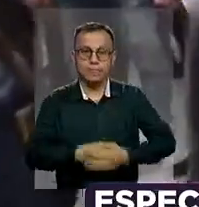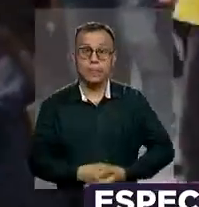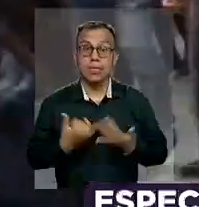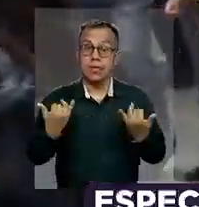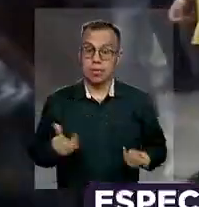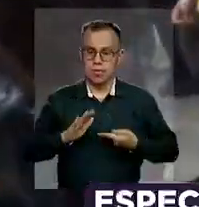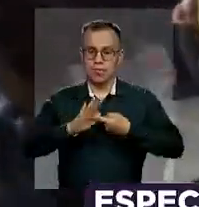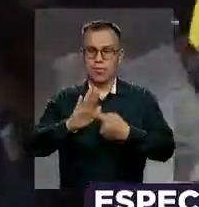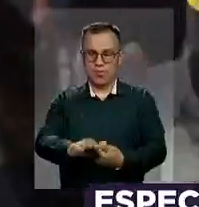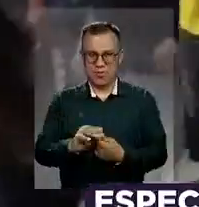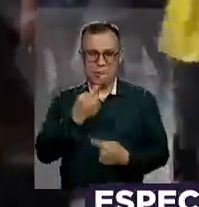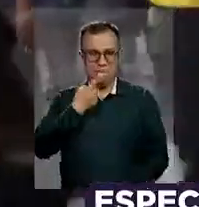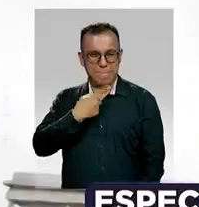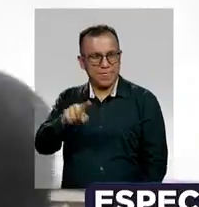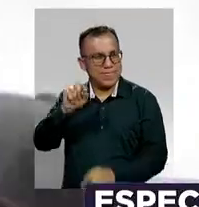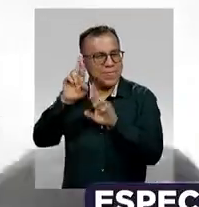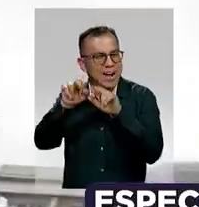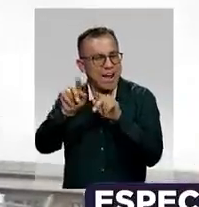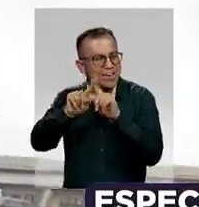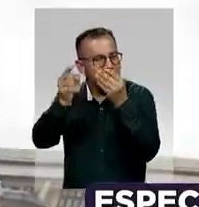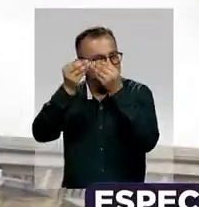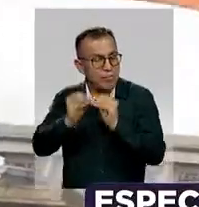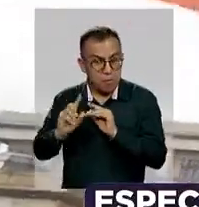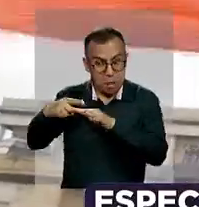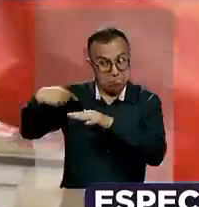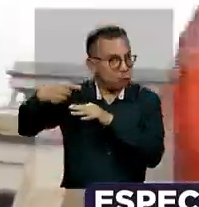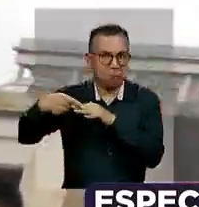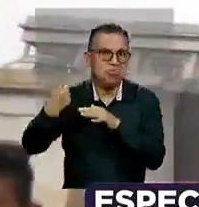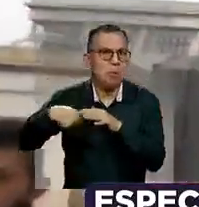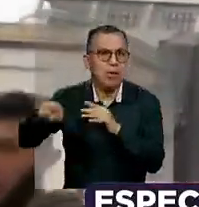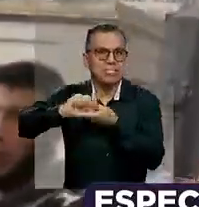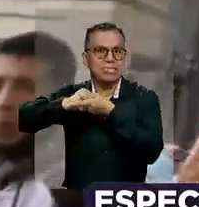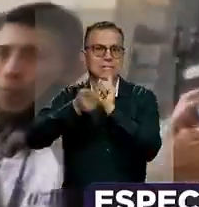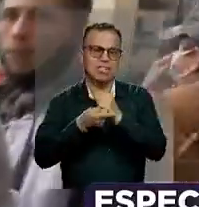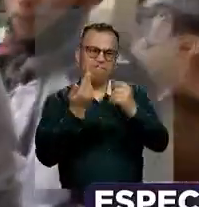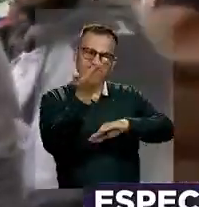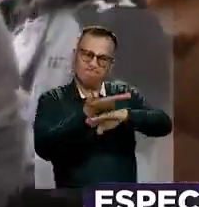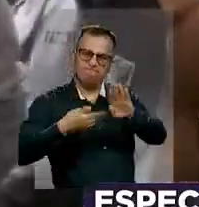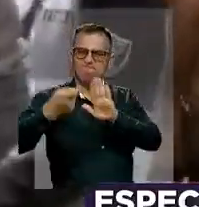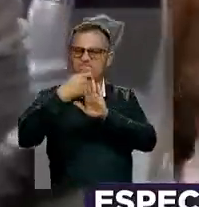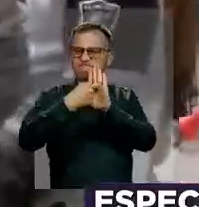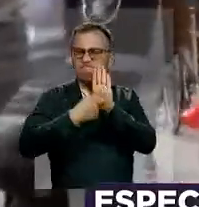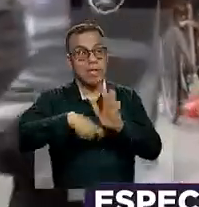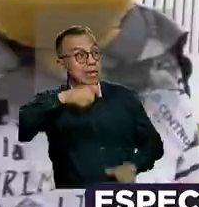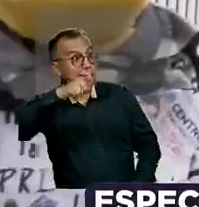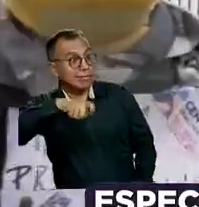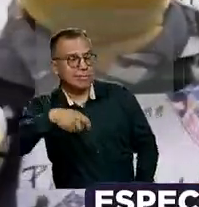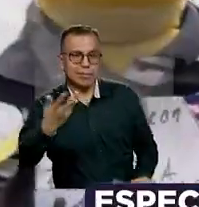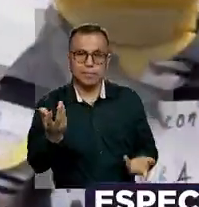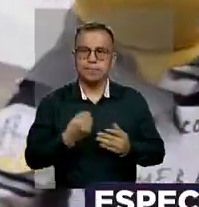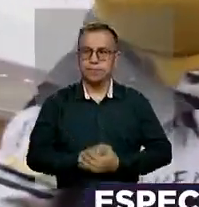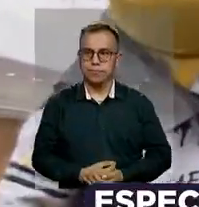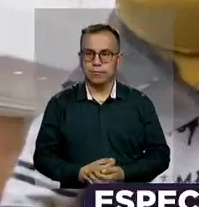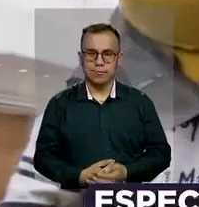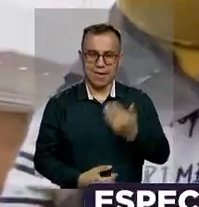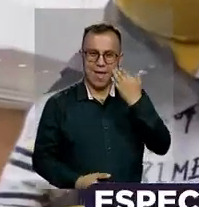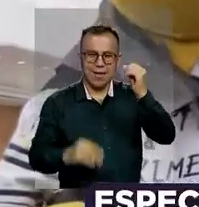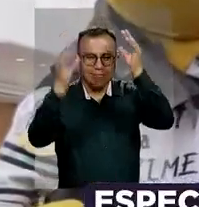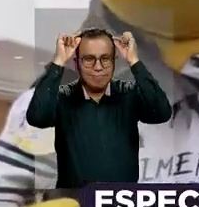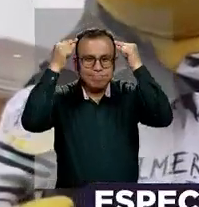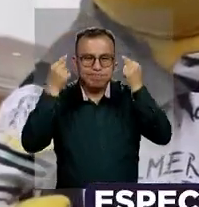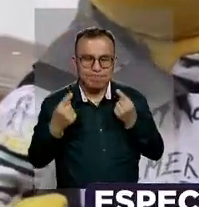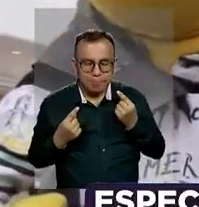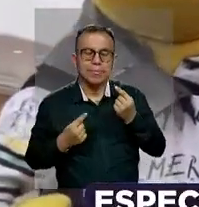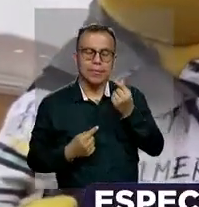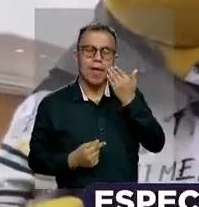forma poco convencional se llama la atención sobre las necesidades y reclamos de los que marchan. Queremos reclamar todos